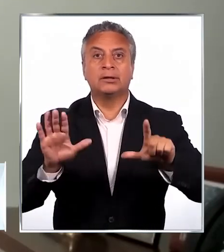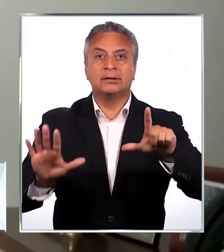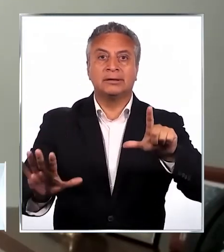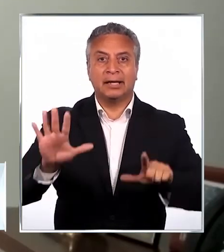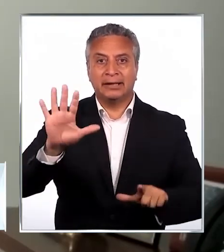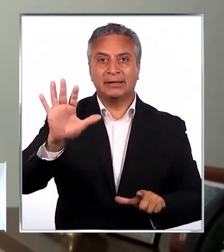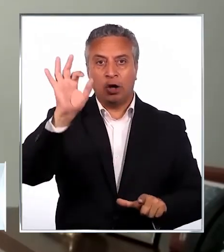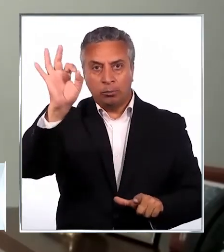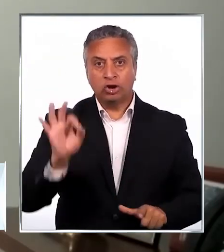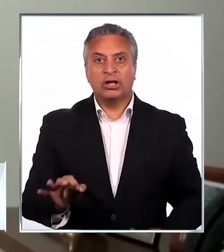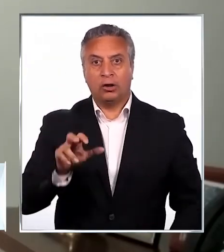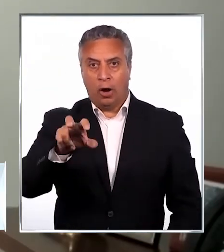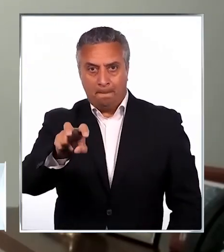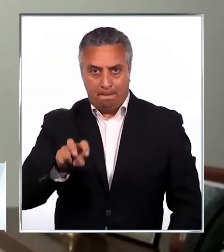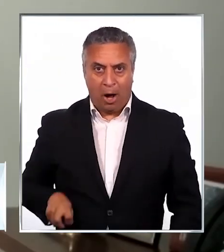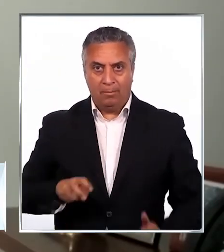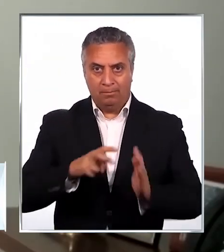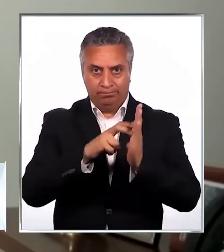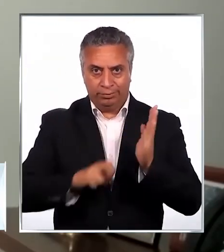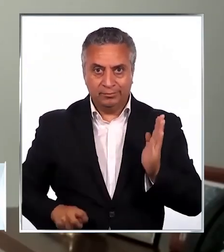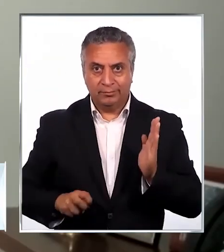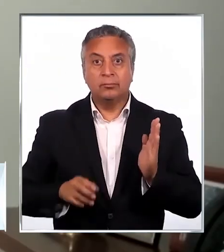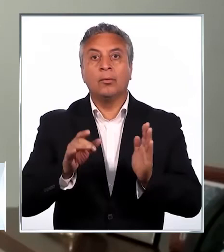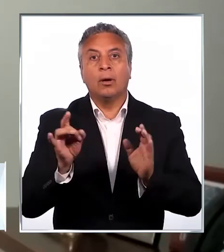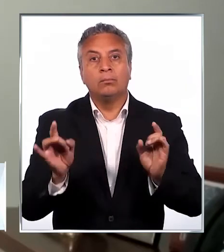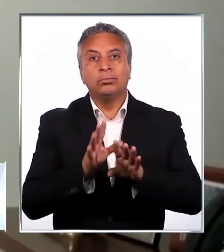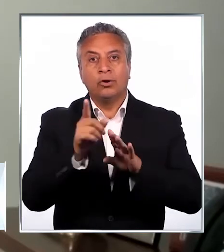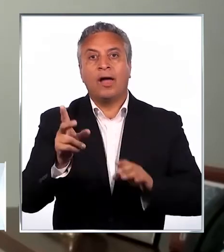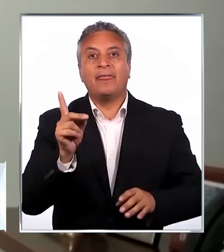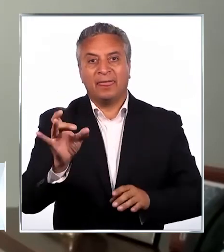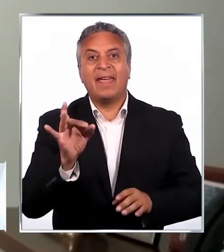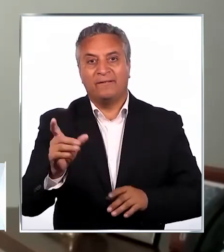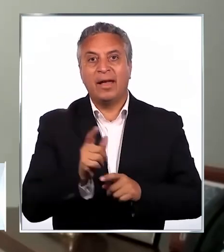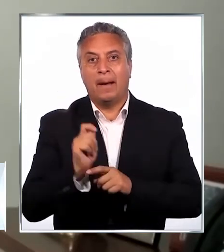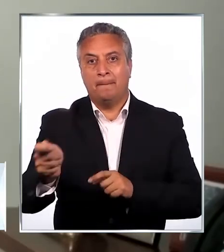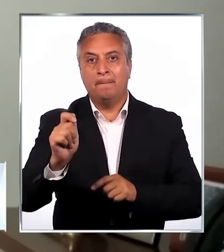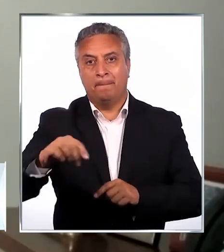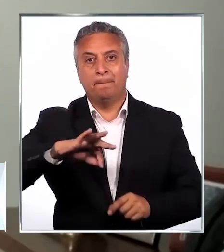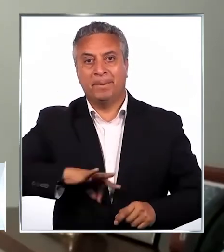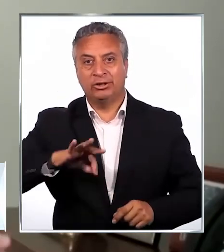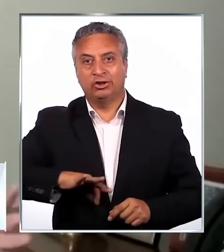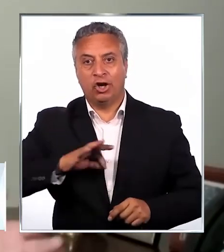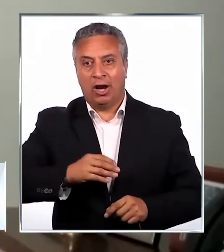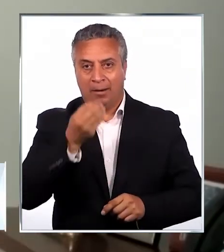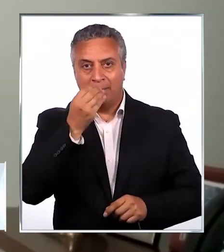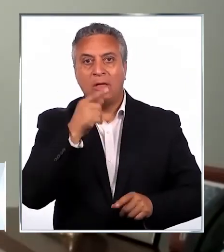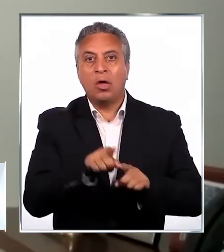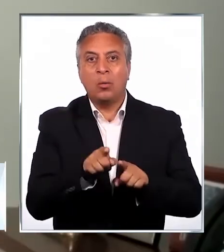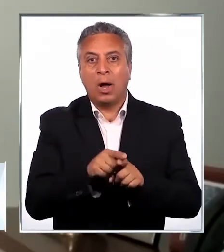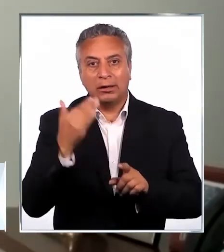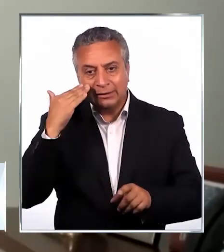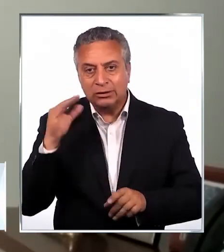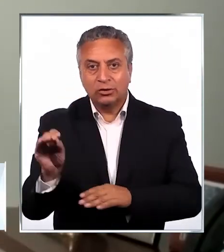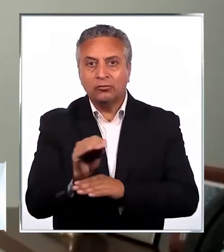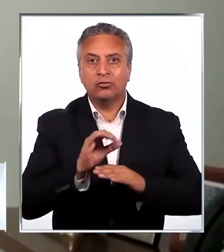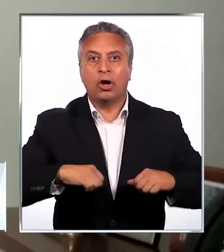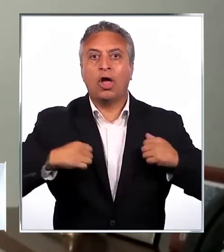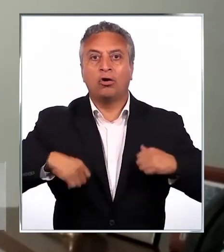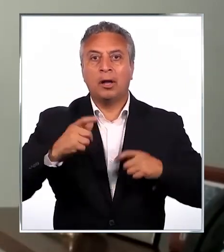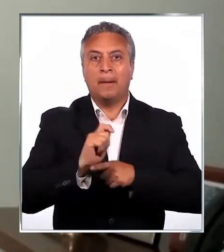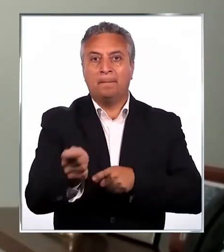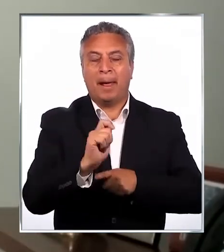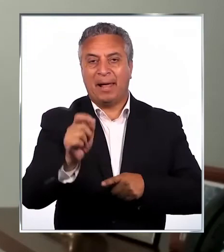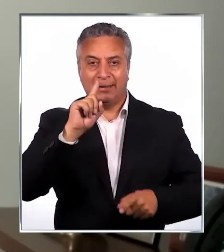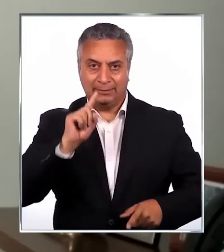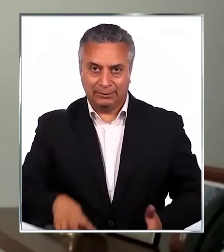del 75% de ese monto si es que es deudor de la pensión de alimento y obviamente está debiendo su responsabilidad a los niños, niñas y